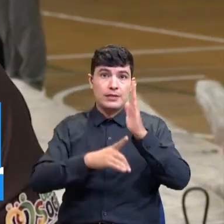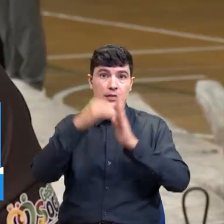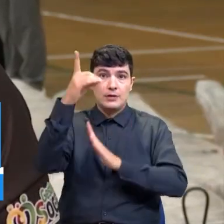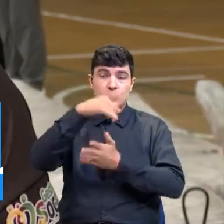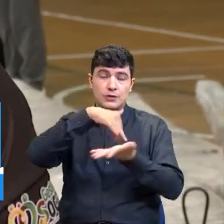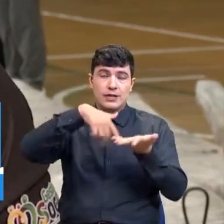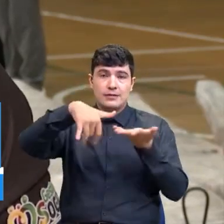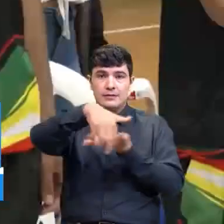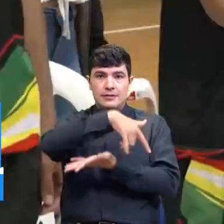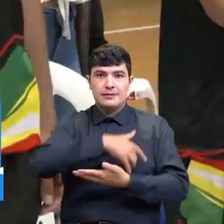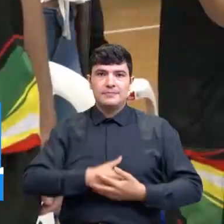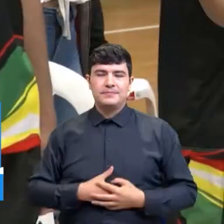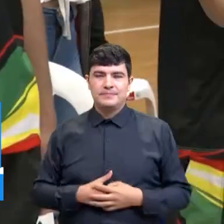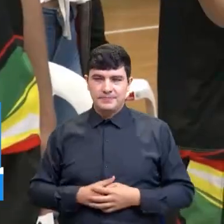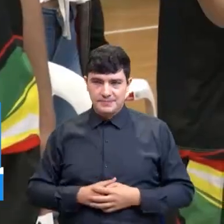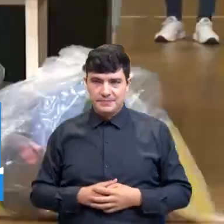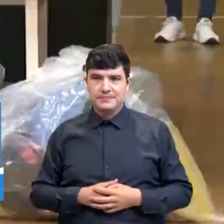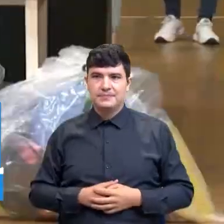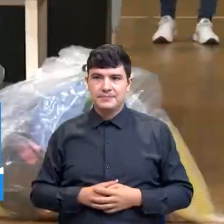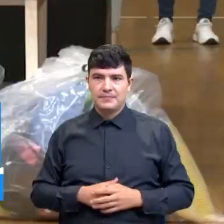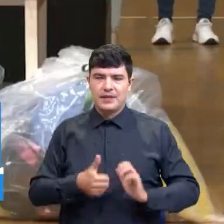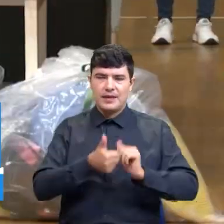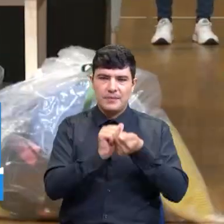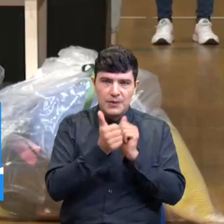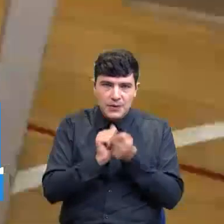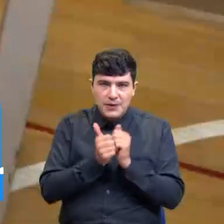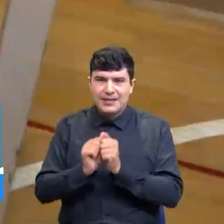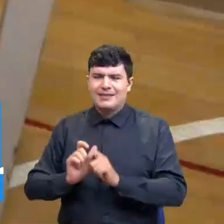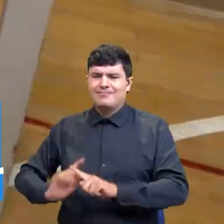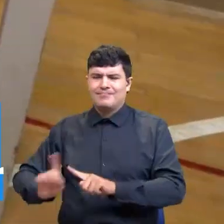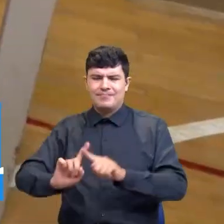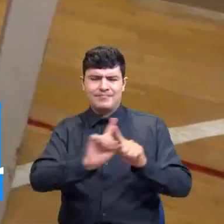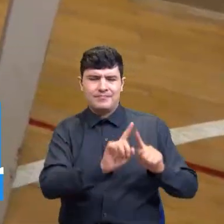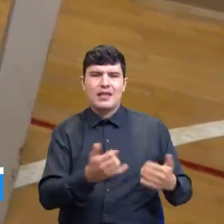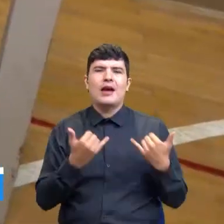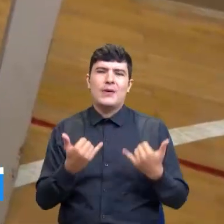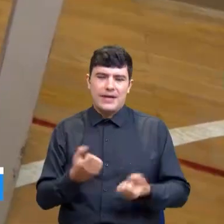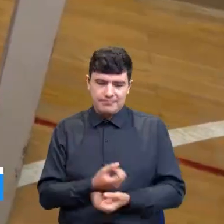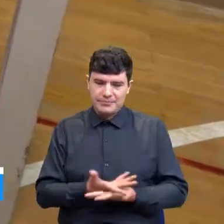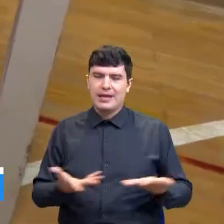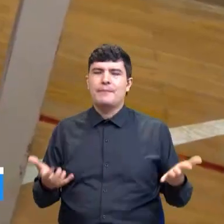a nivel departamental. Deportes y disciplinas que ya cuentan con nueva implementación.